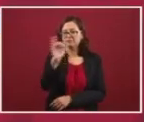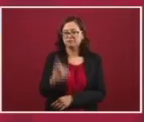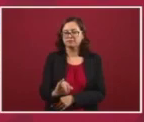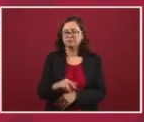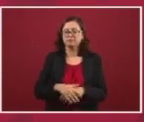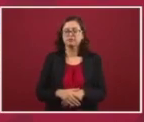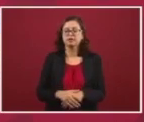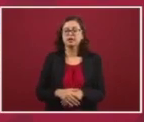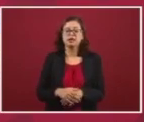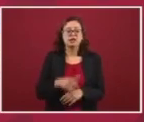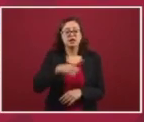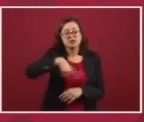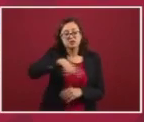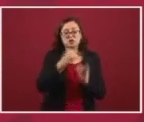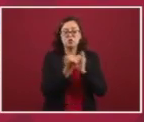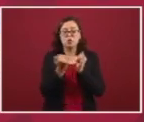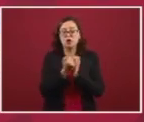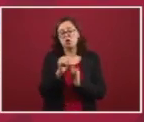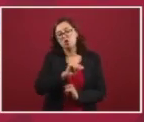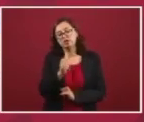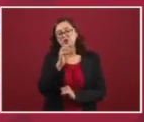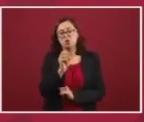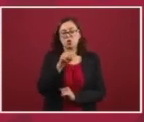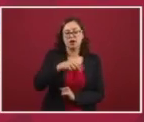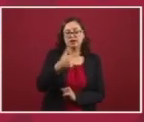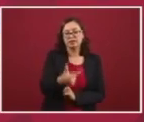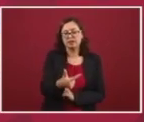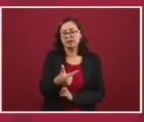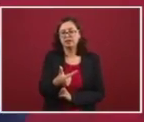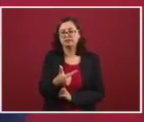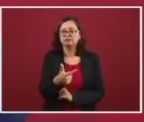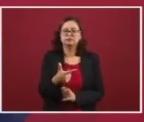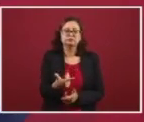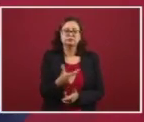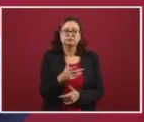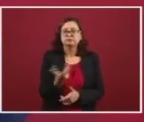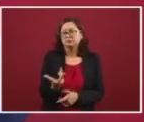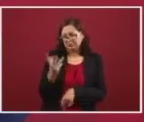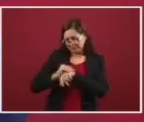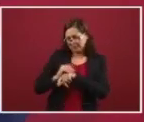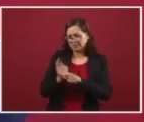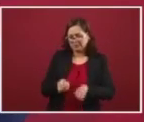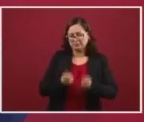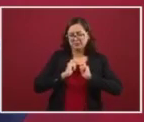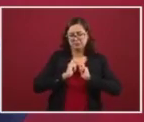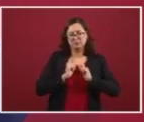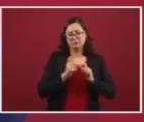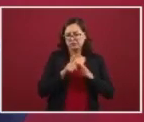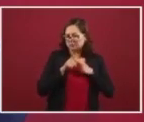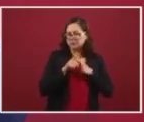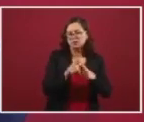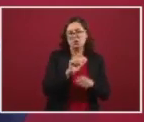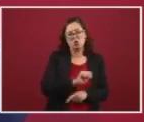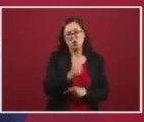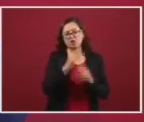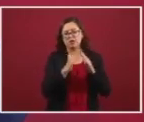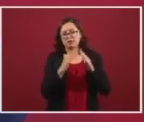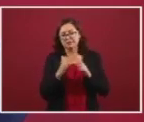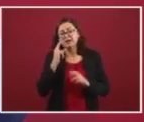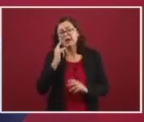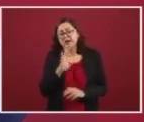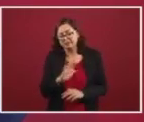otras ONGs, han solicitado que les sigamos manteniendo depositarías en otras casas, lo cual estamos